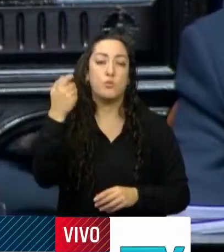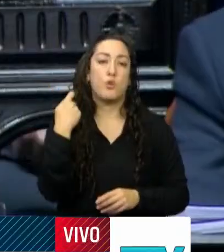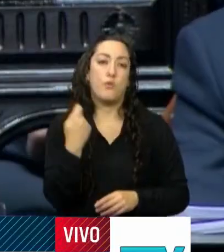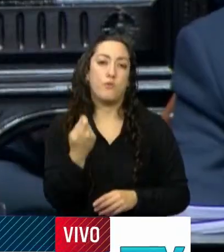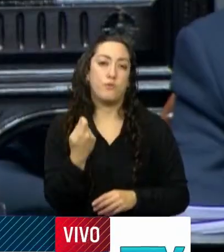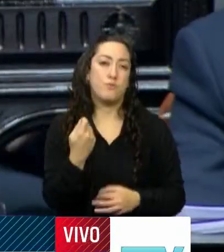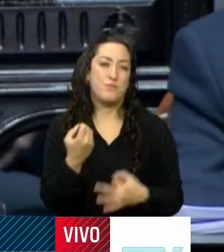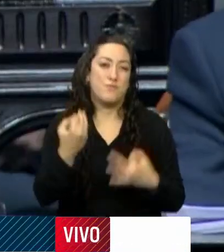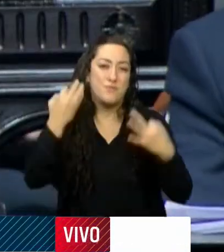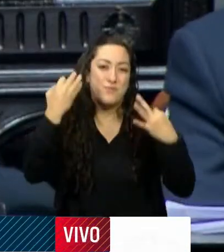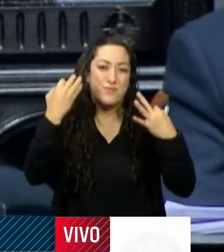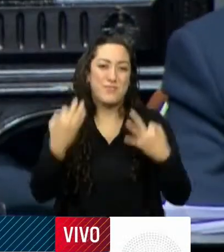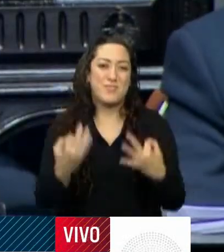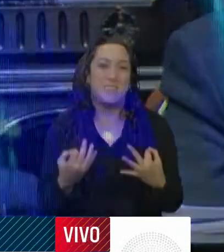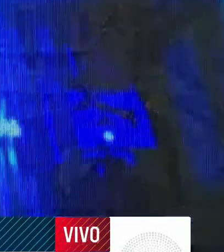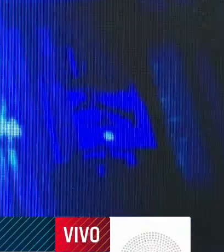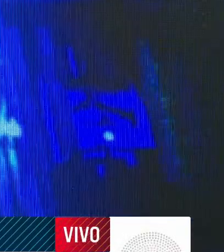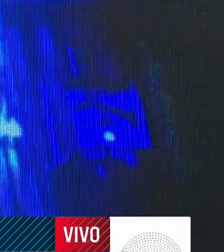digna.